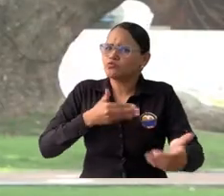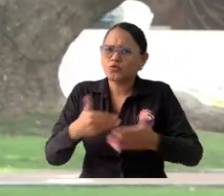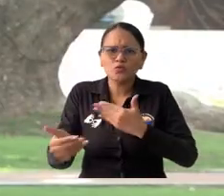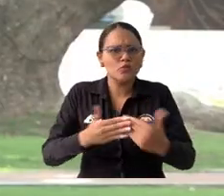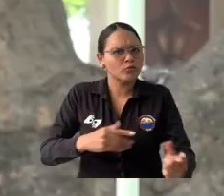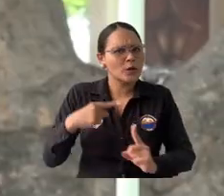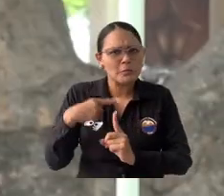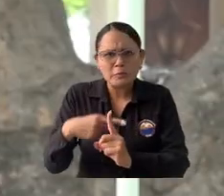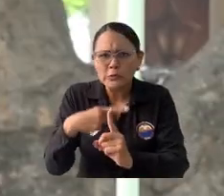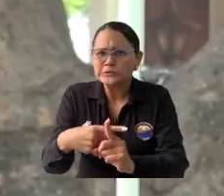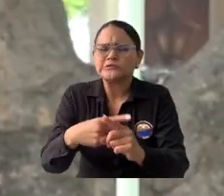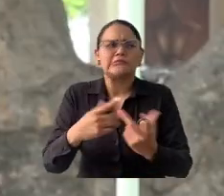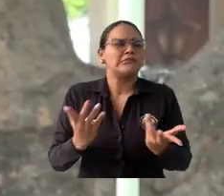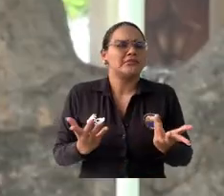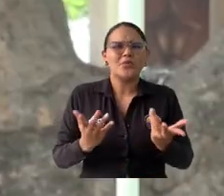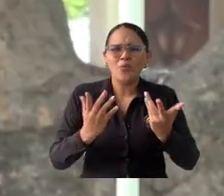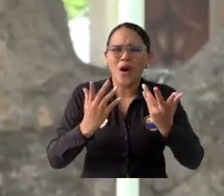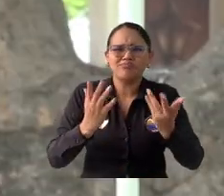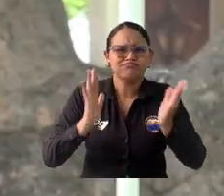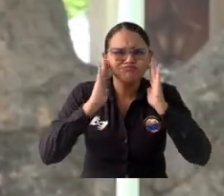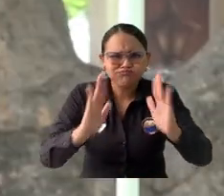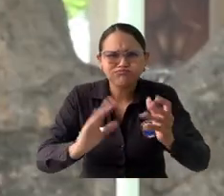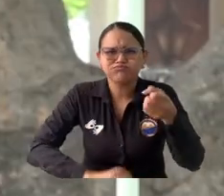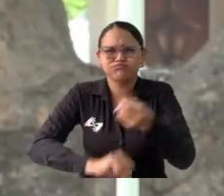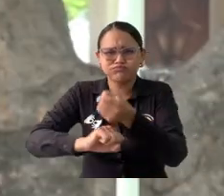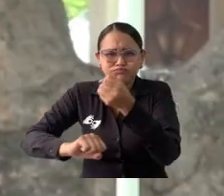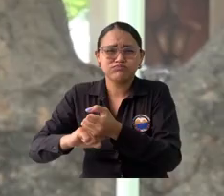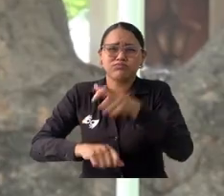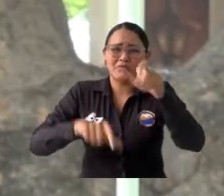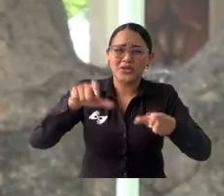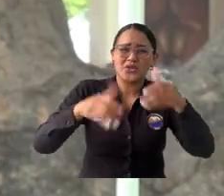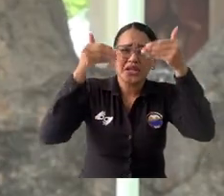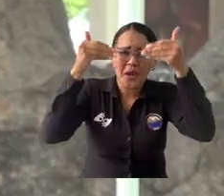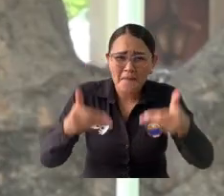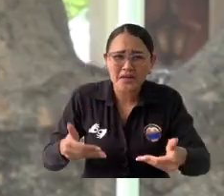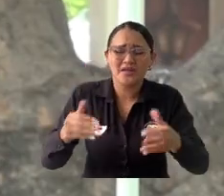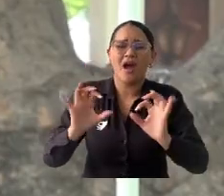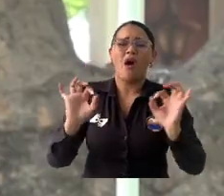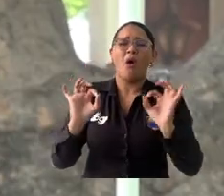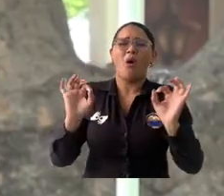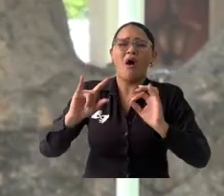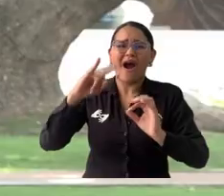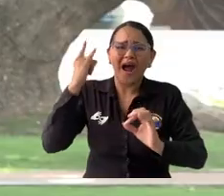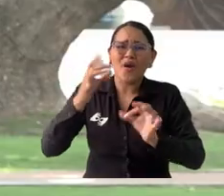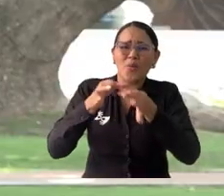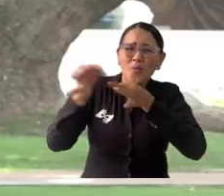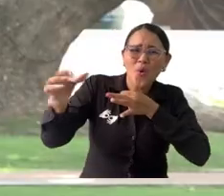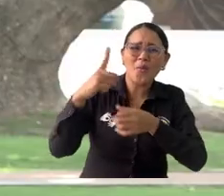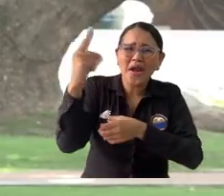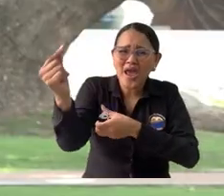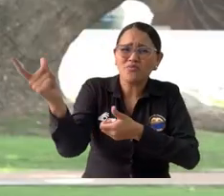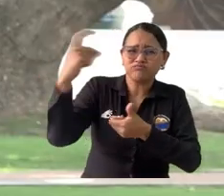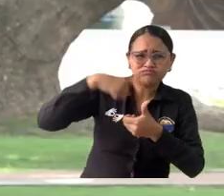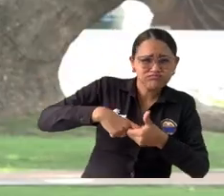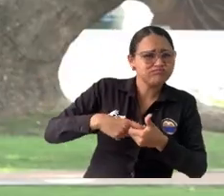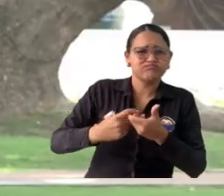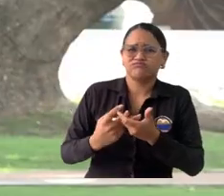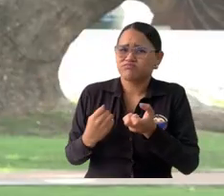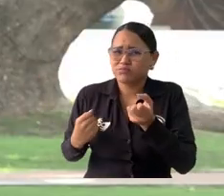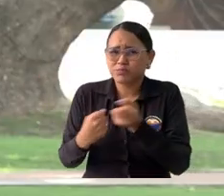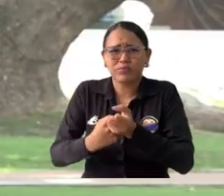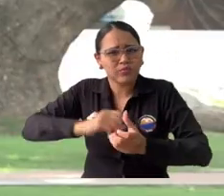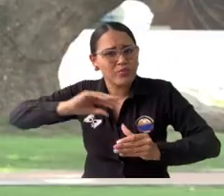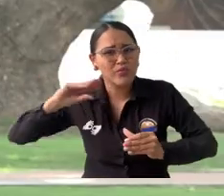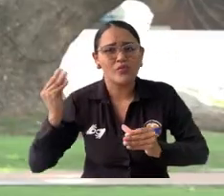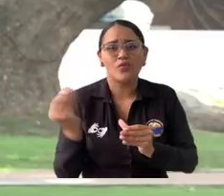incluir bastante estudiantes que se encuentran con una condición de discapacidad estudiantes que se encuentran en lugares remotos y la universidad ha hecho hasta